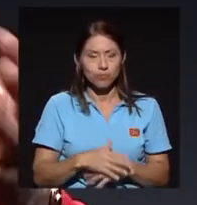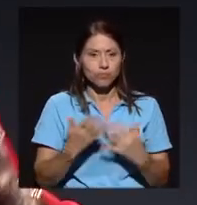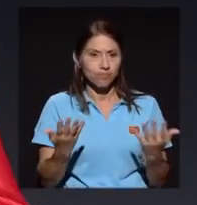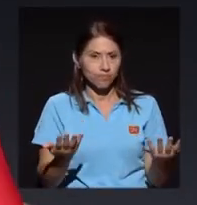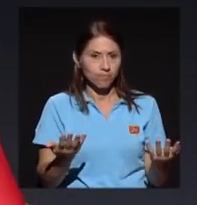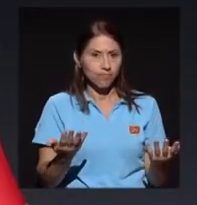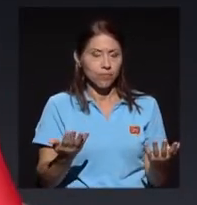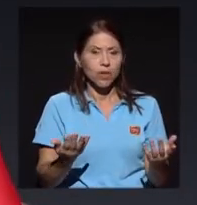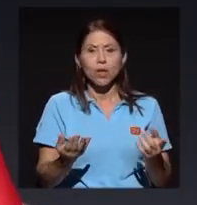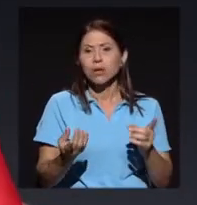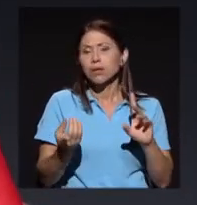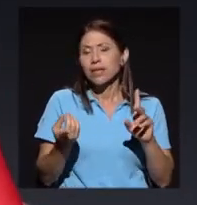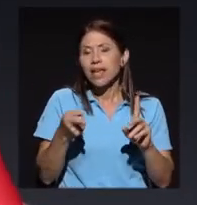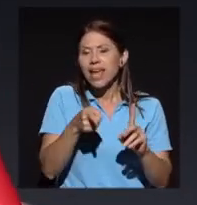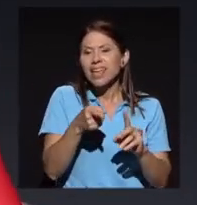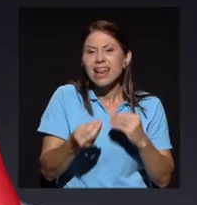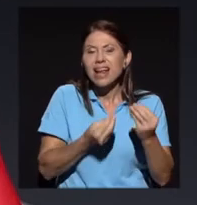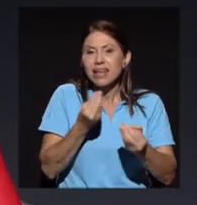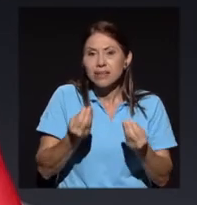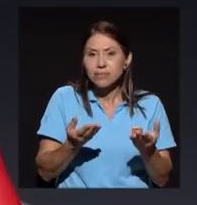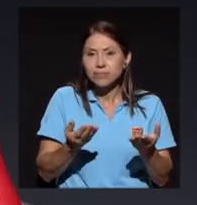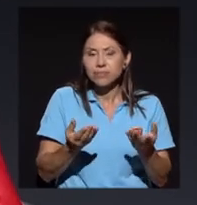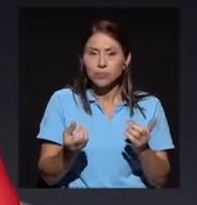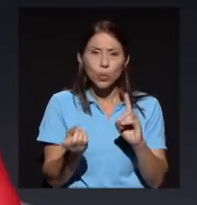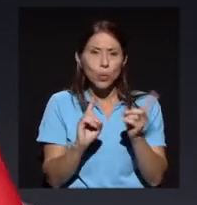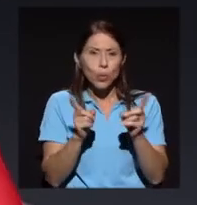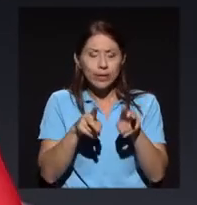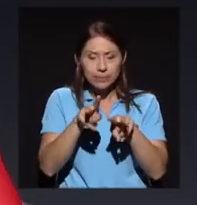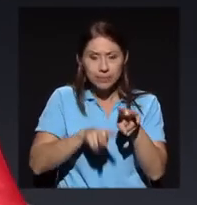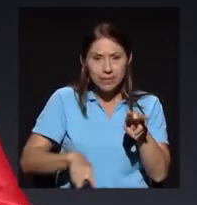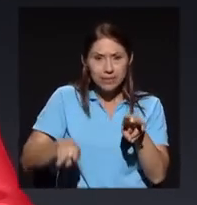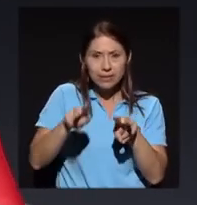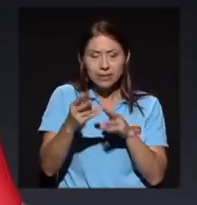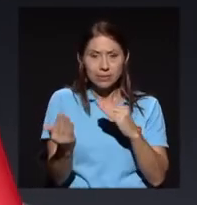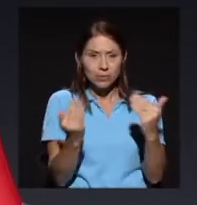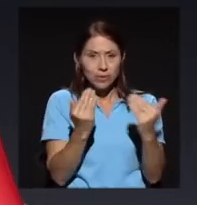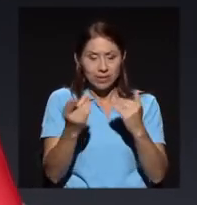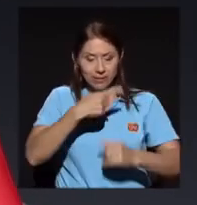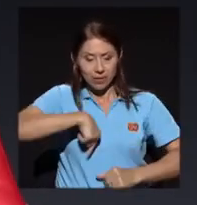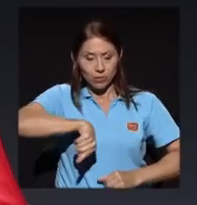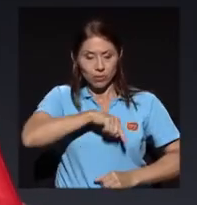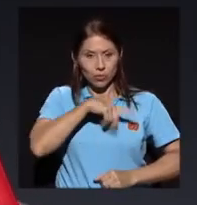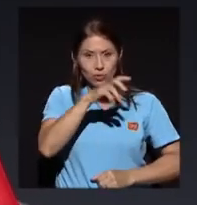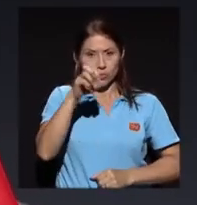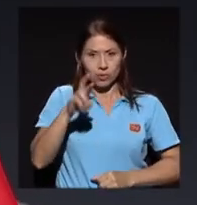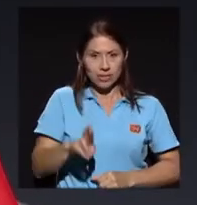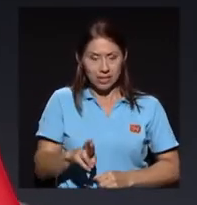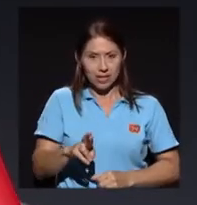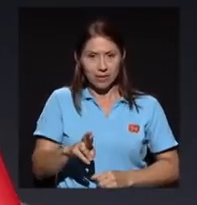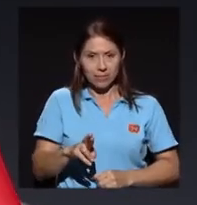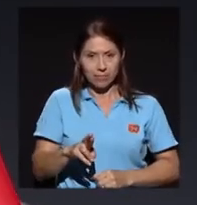qué ventajas comparativas estábamos nosotros teniendo en el país a raíz de los factores de producción